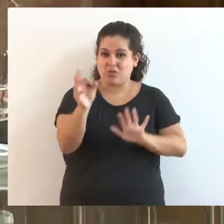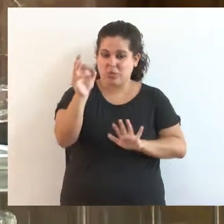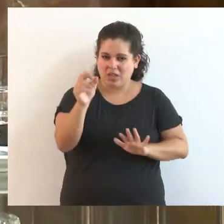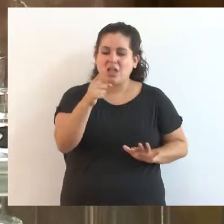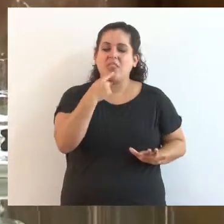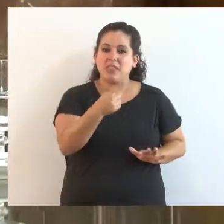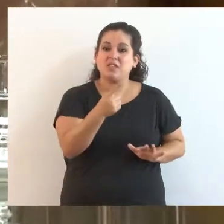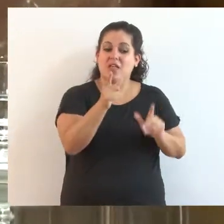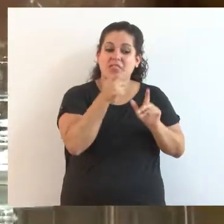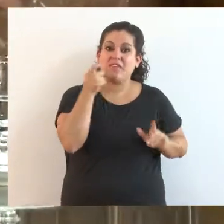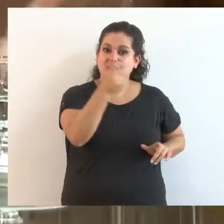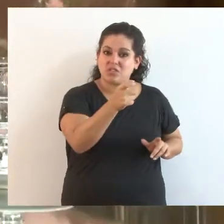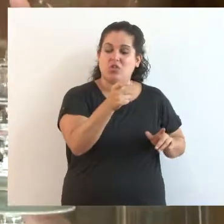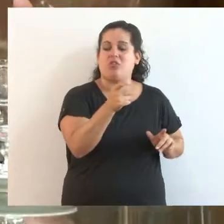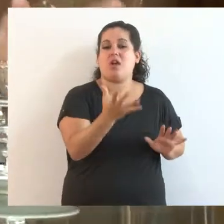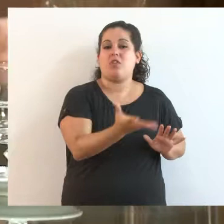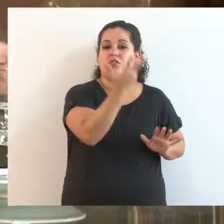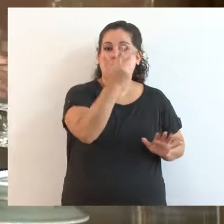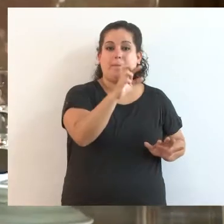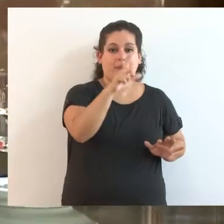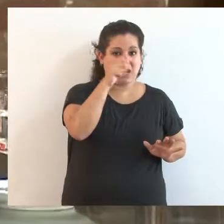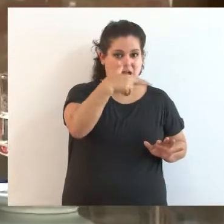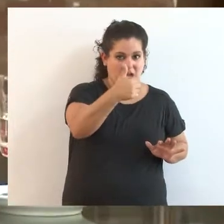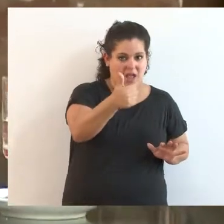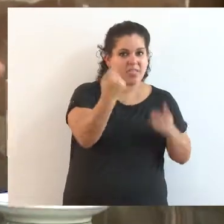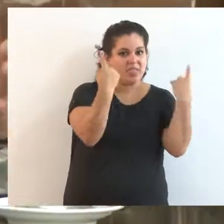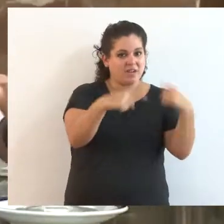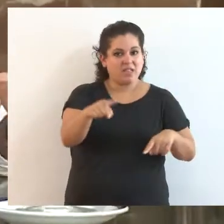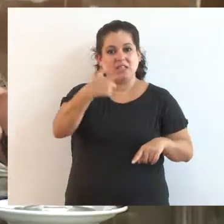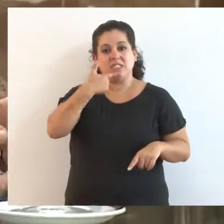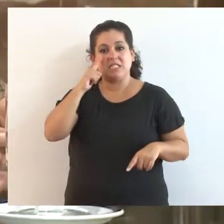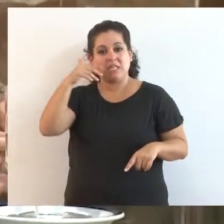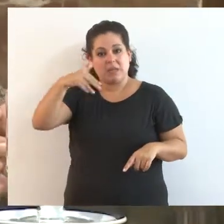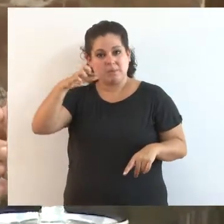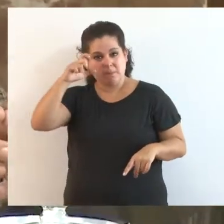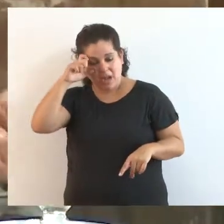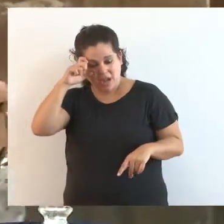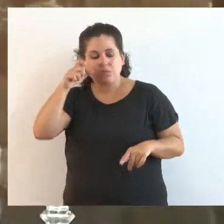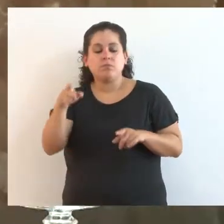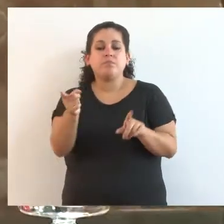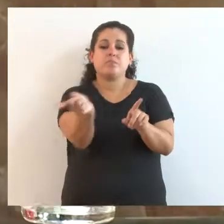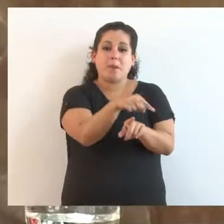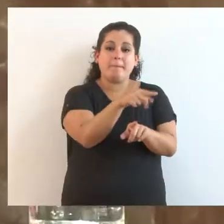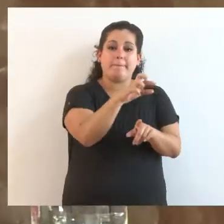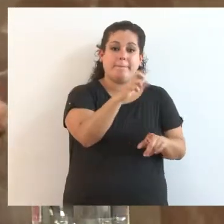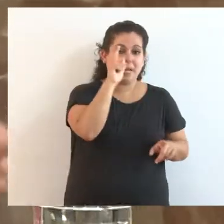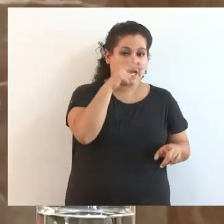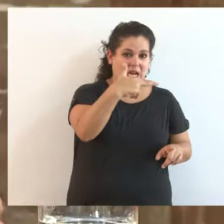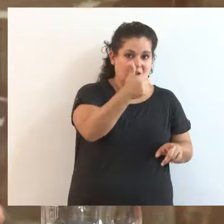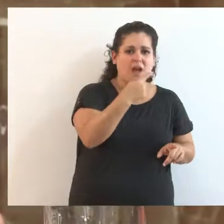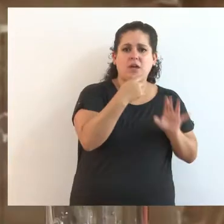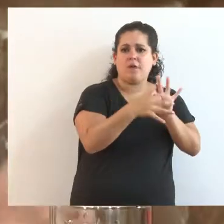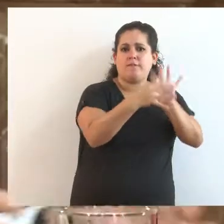artículo 620, dice la definición de adopción plena, que a diferencia de la simple, como bien explica él, en la adopción